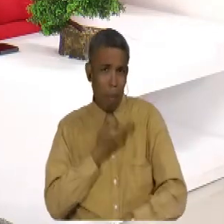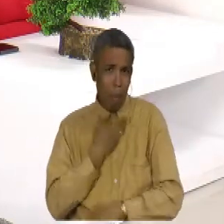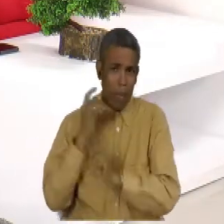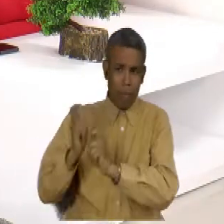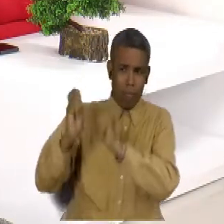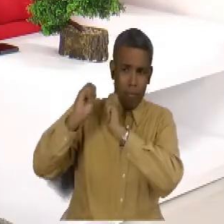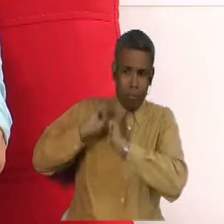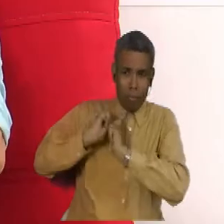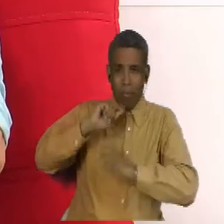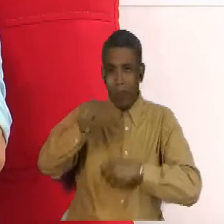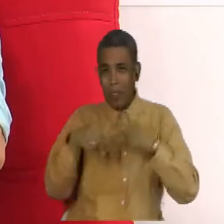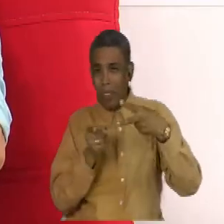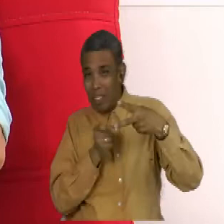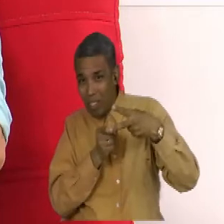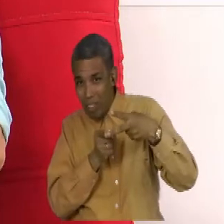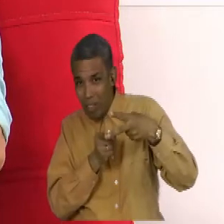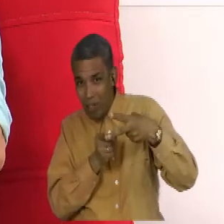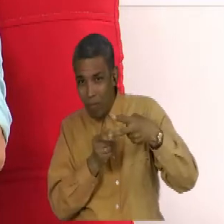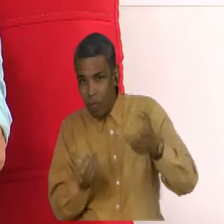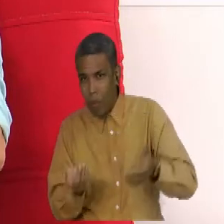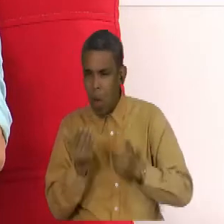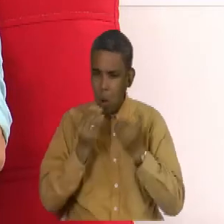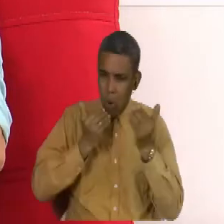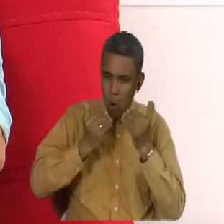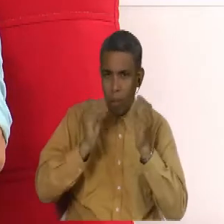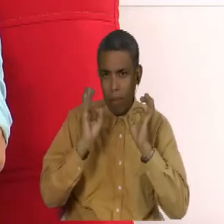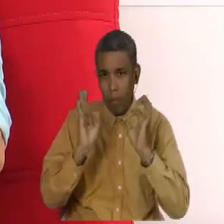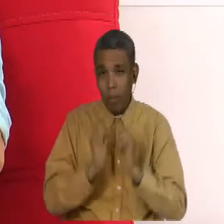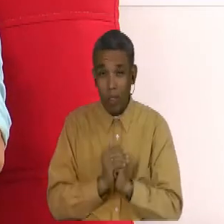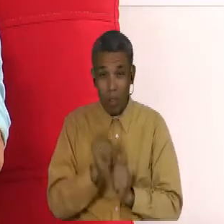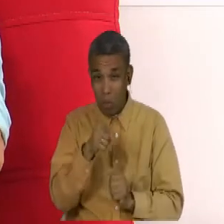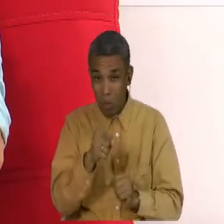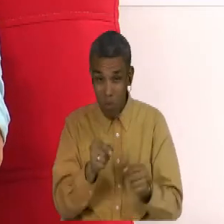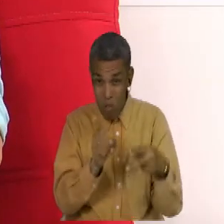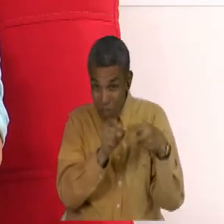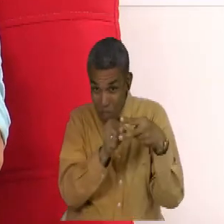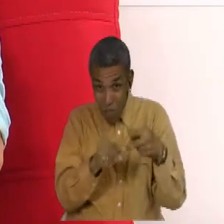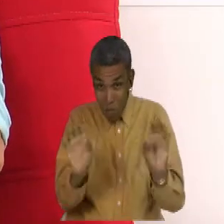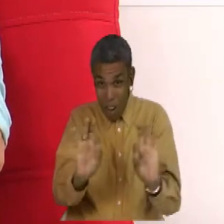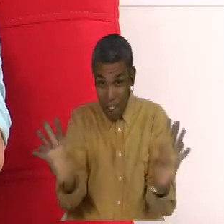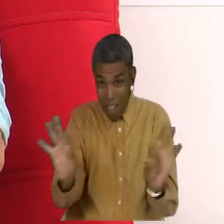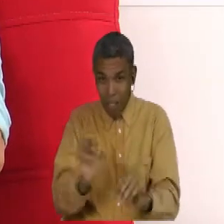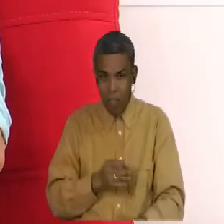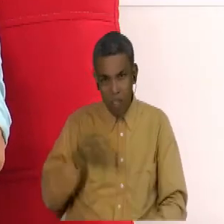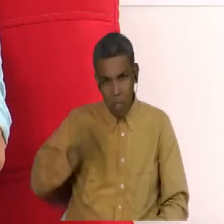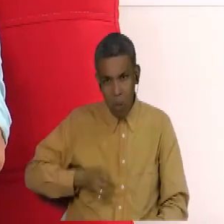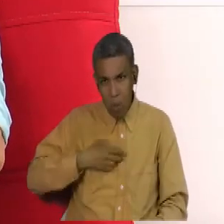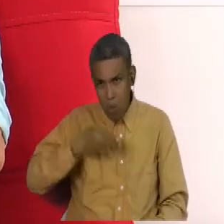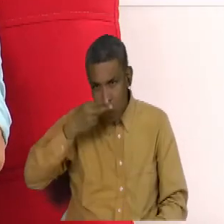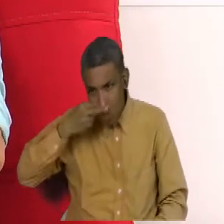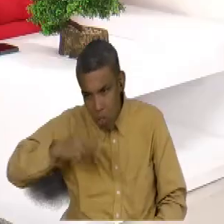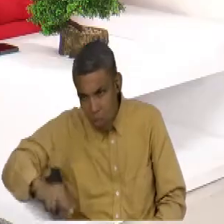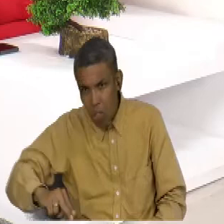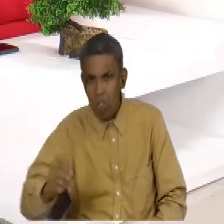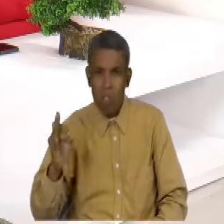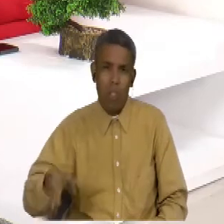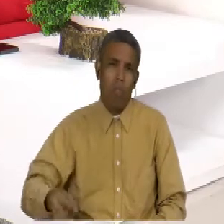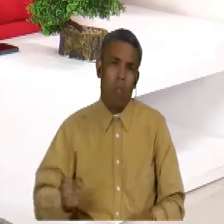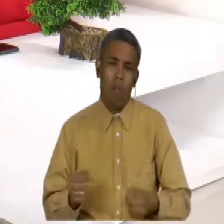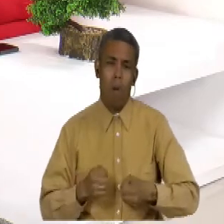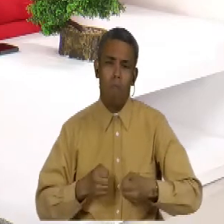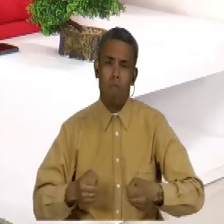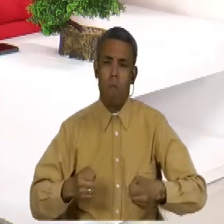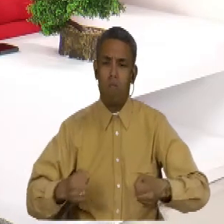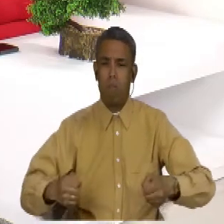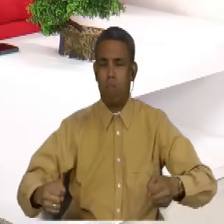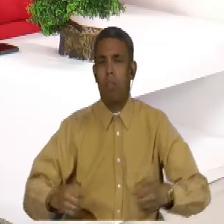más probable es que vamos a tener un ñoño en la familia, ¿no? Un ñoñito. Dios santo, ¿qué dirían los ñoñitos en casa, que nos estamos riendo